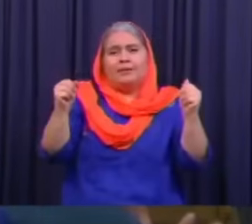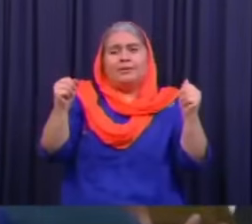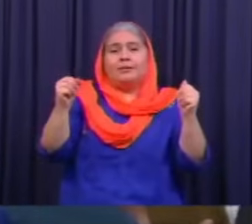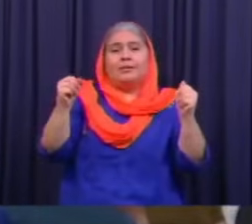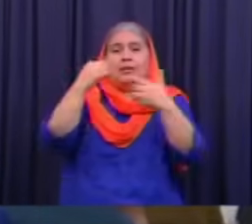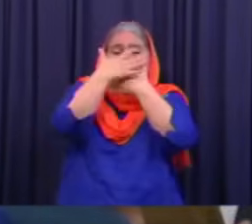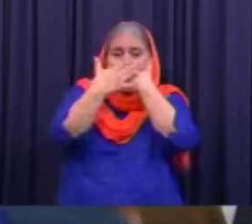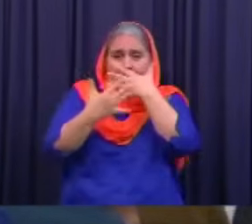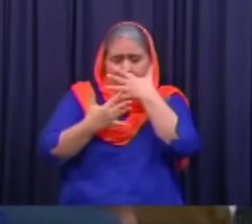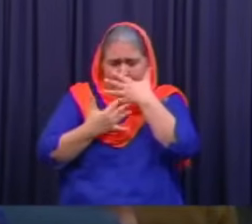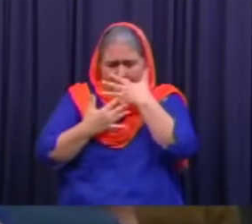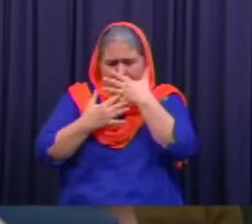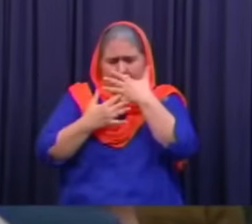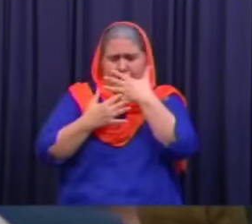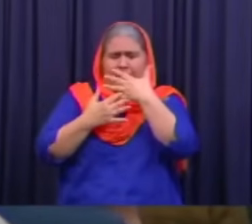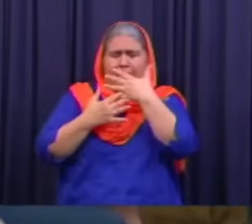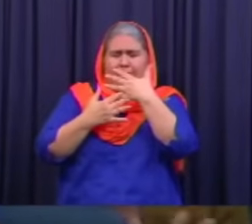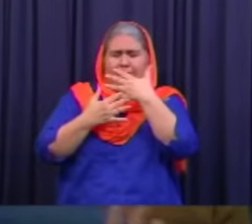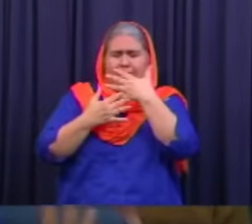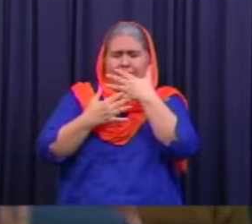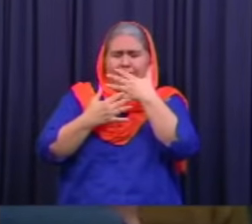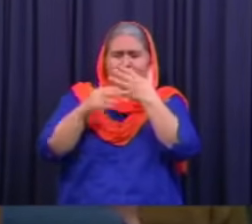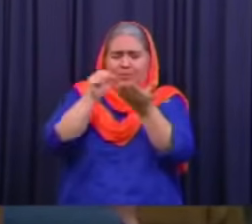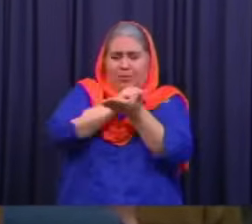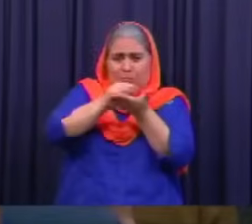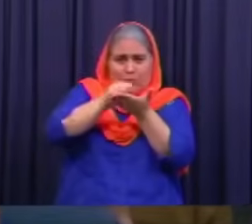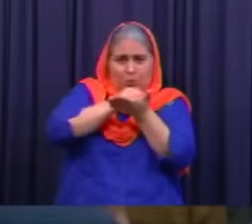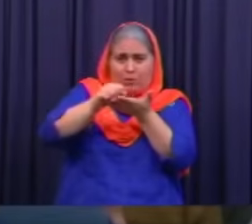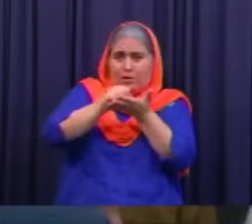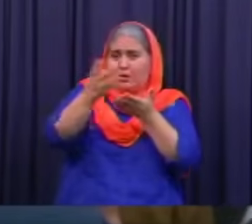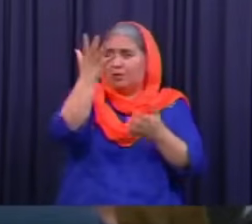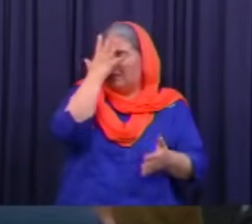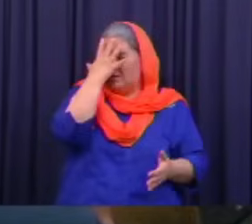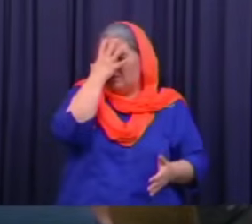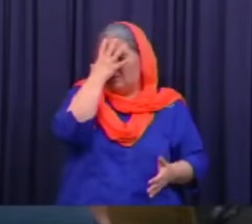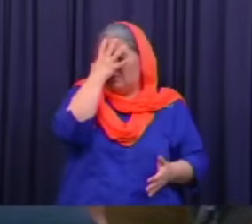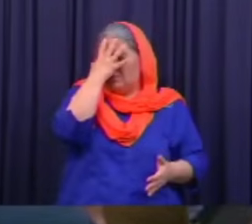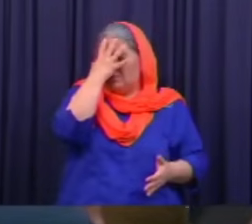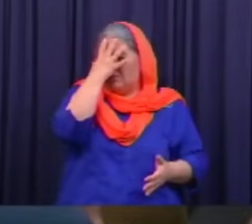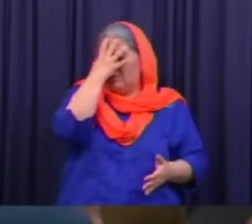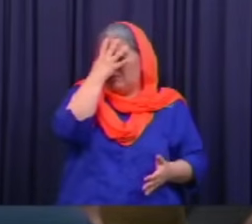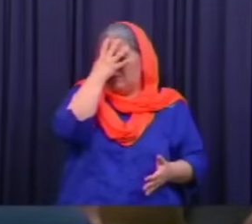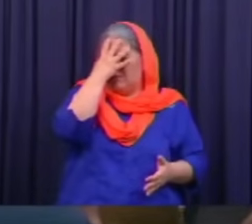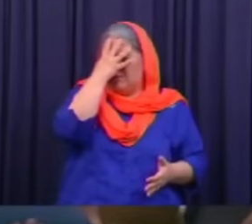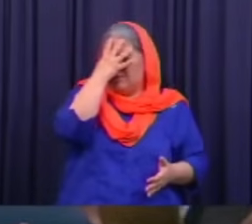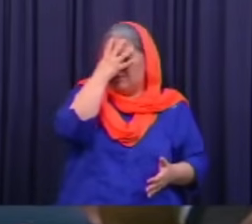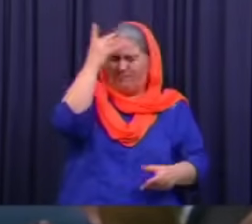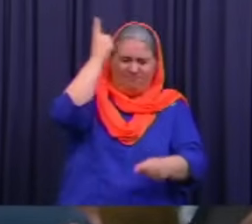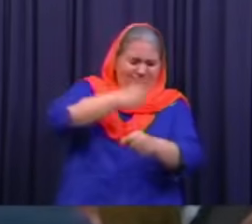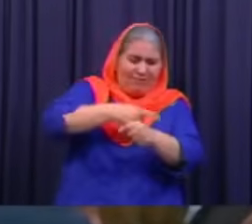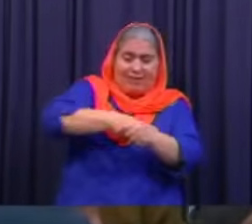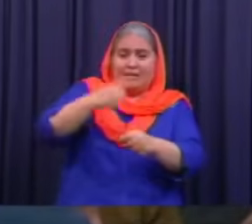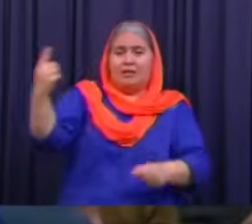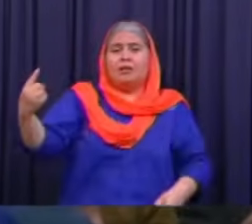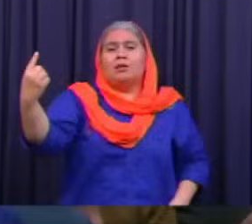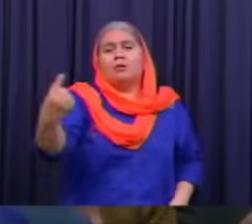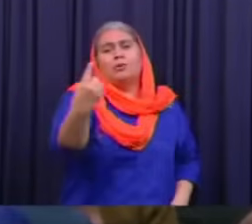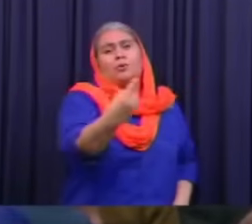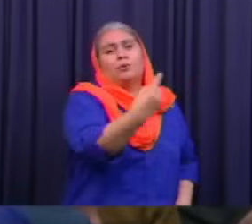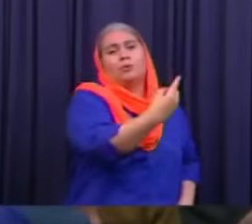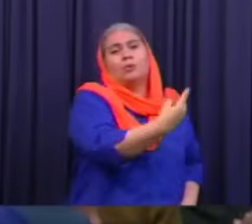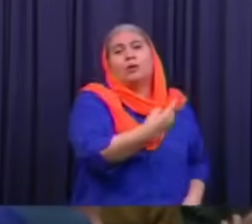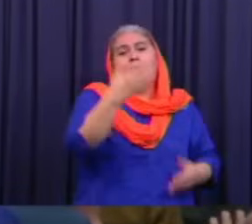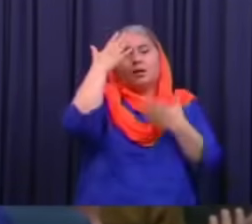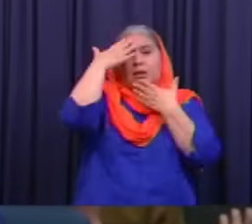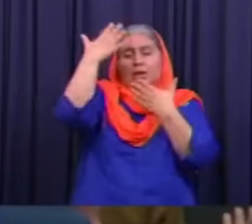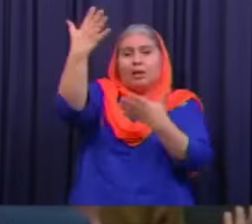tu sangre y borraste completamente los pecados las faltas las iniquidades Señor gracias oh Dios y